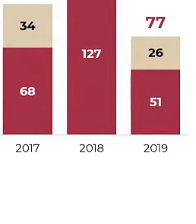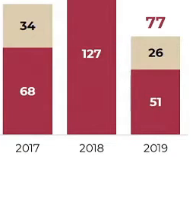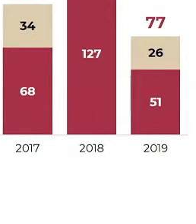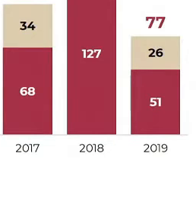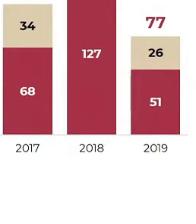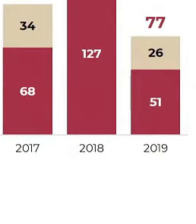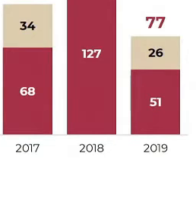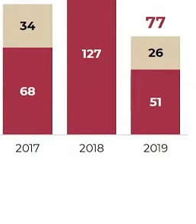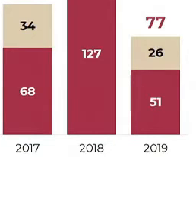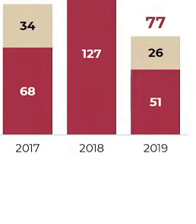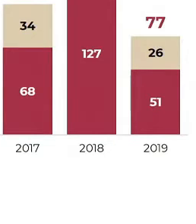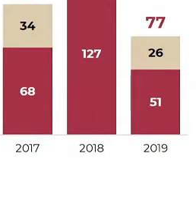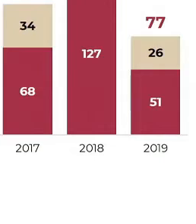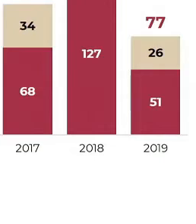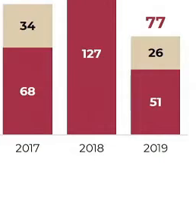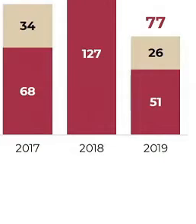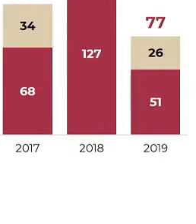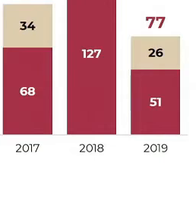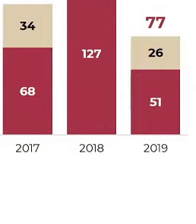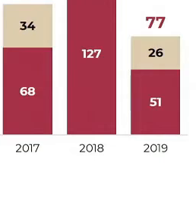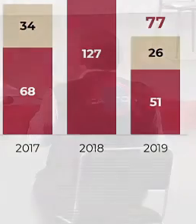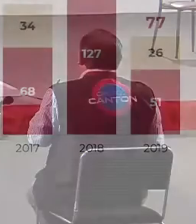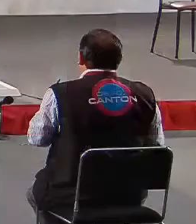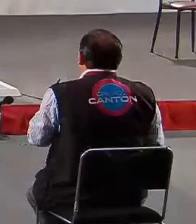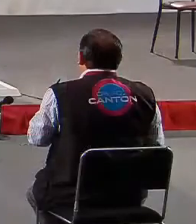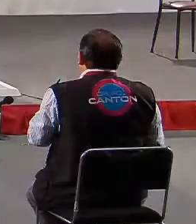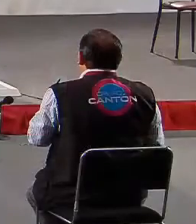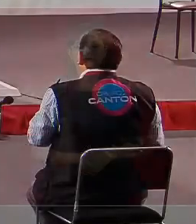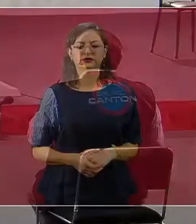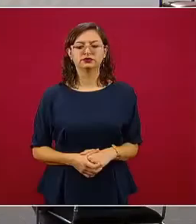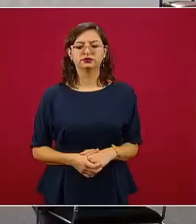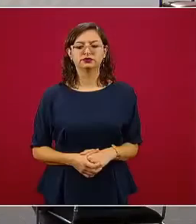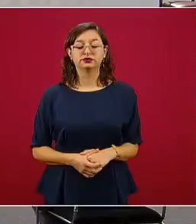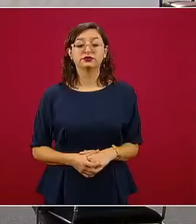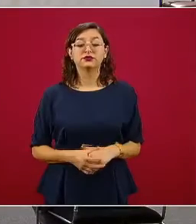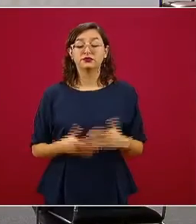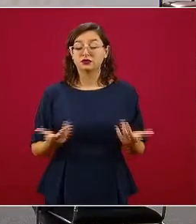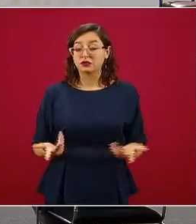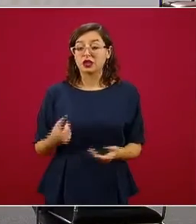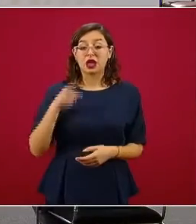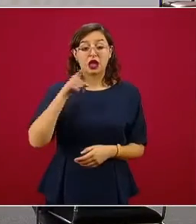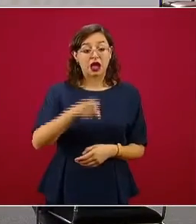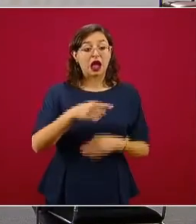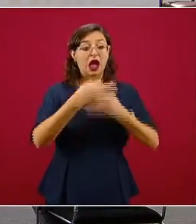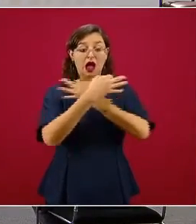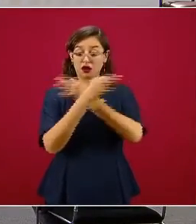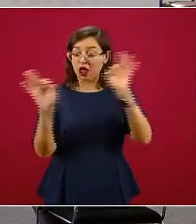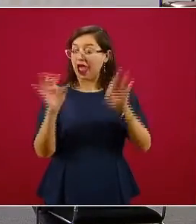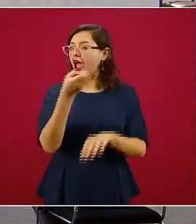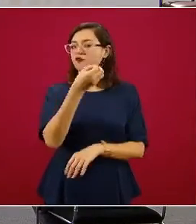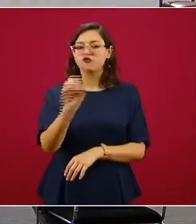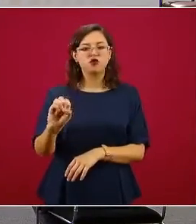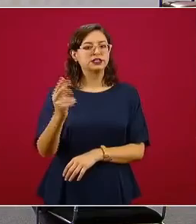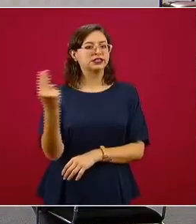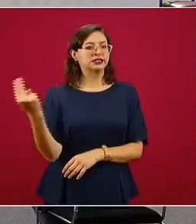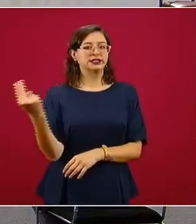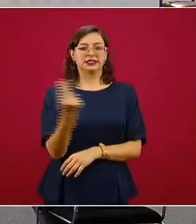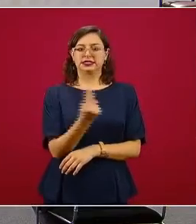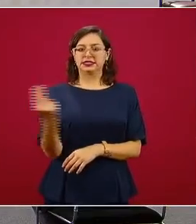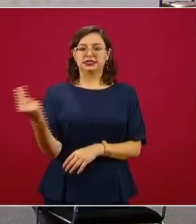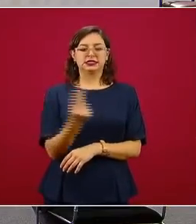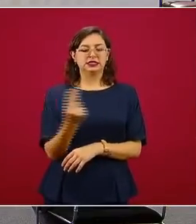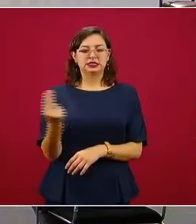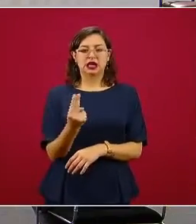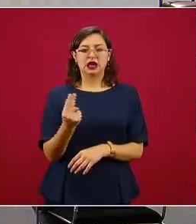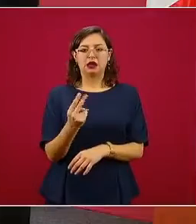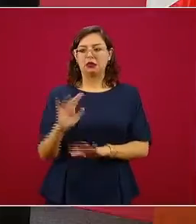un tercero, la Coordinación Nacional de Protección Civil no otorga esa declaratoria. Esto quiere decir que fuimos disciplinados